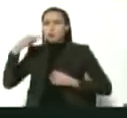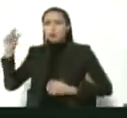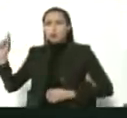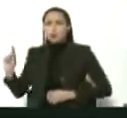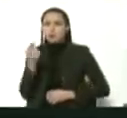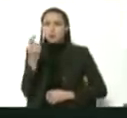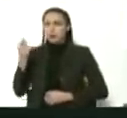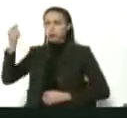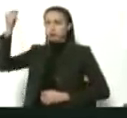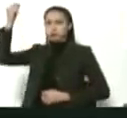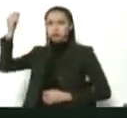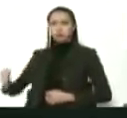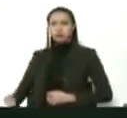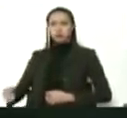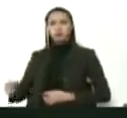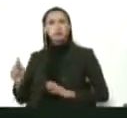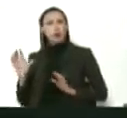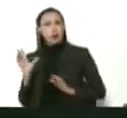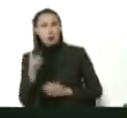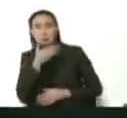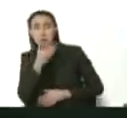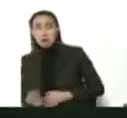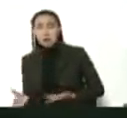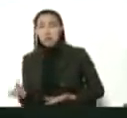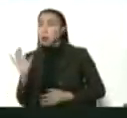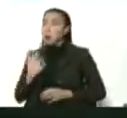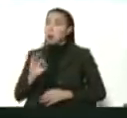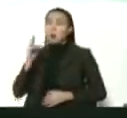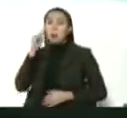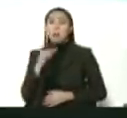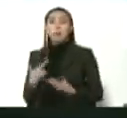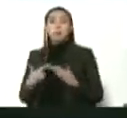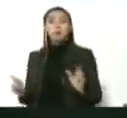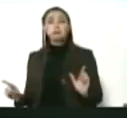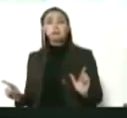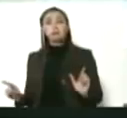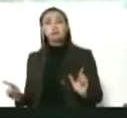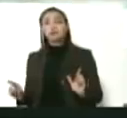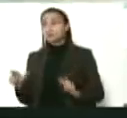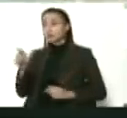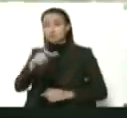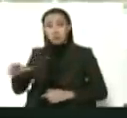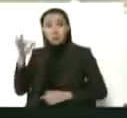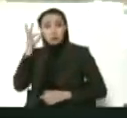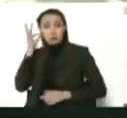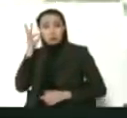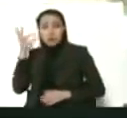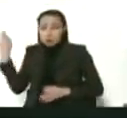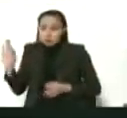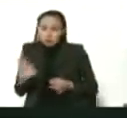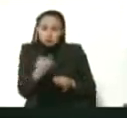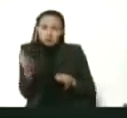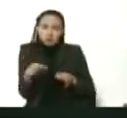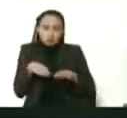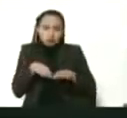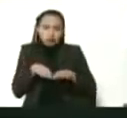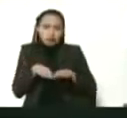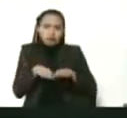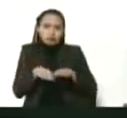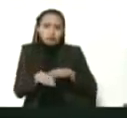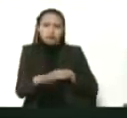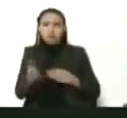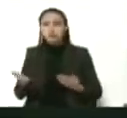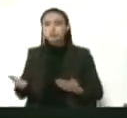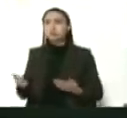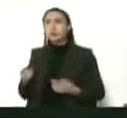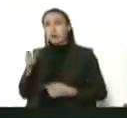espada, o su disfraz de Bolívar. Yo le digo a las costureras de las comunas, Nori,